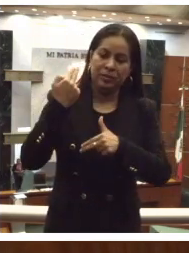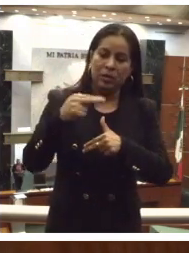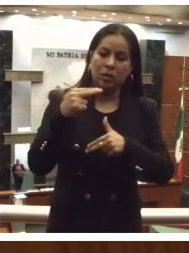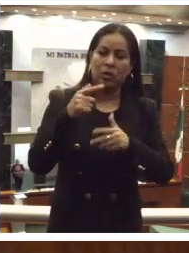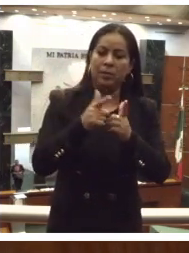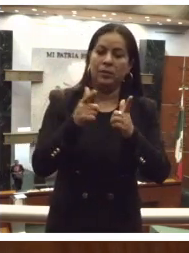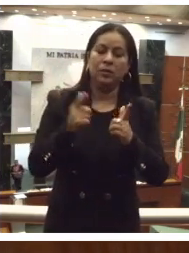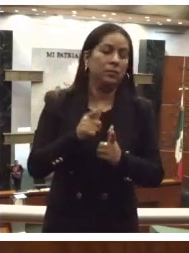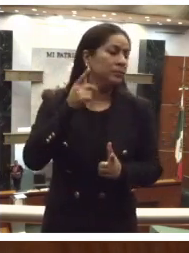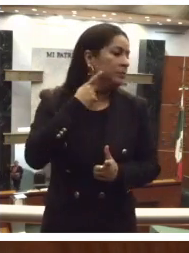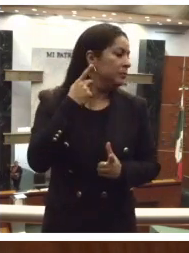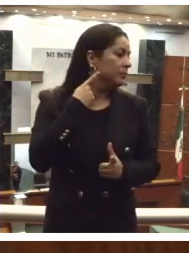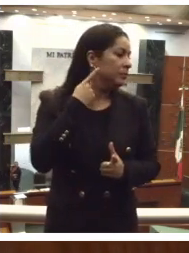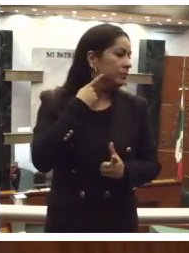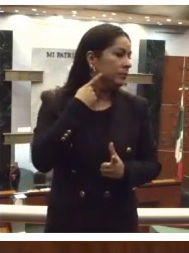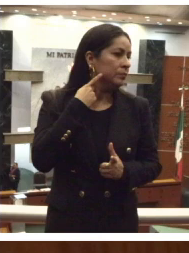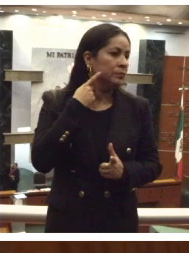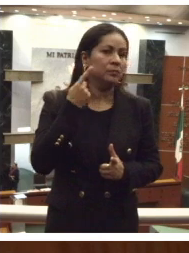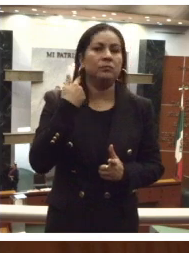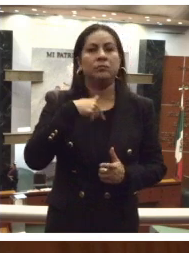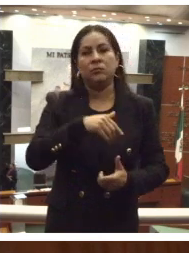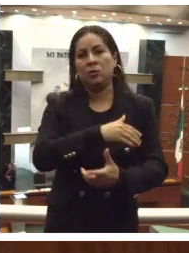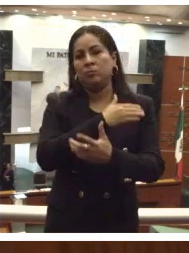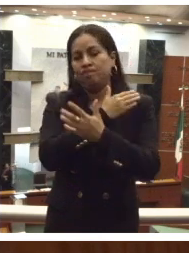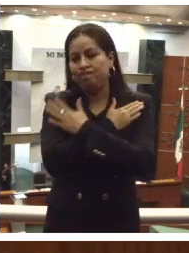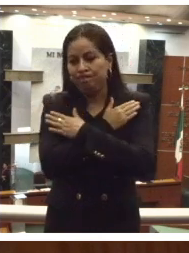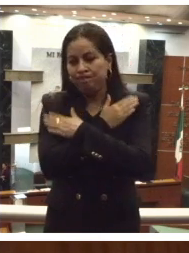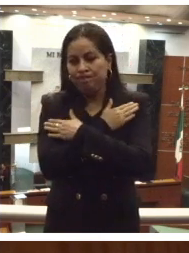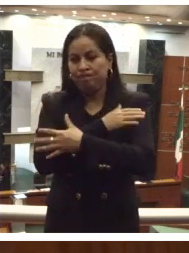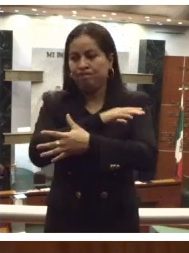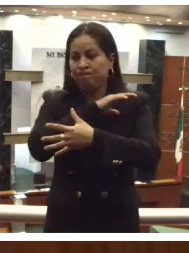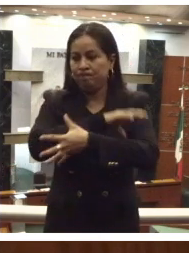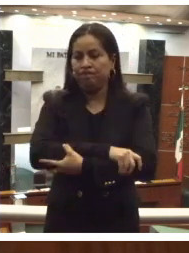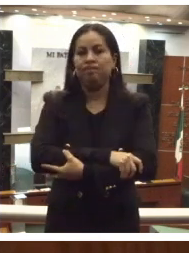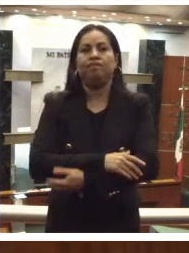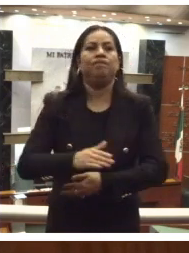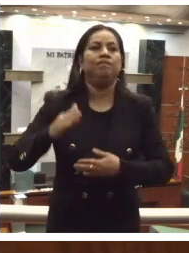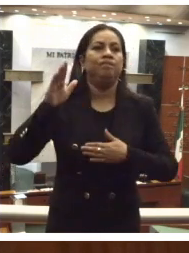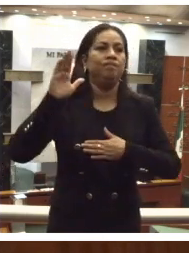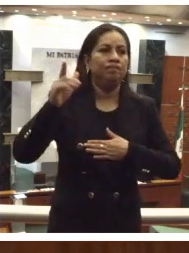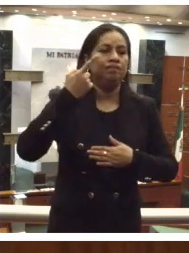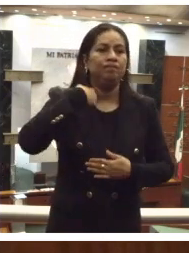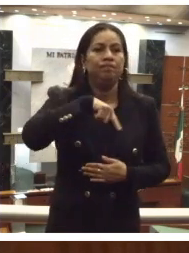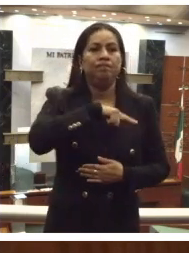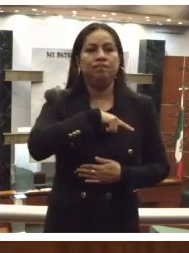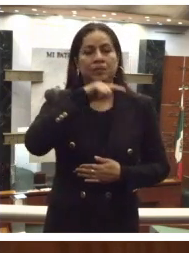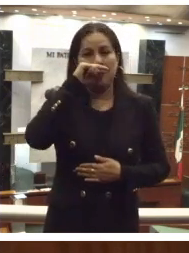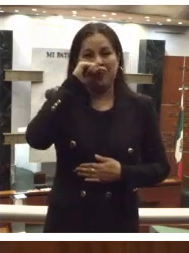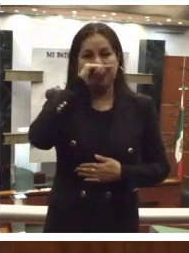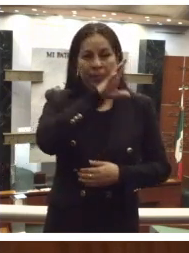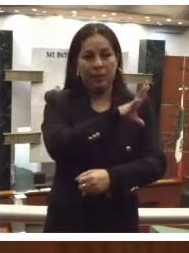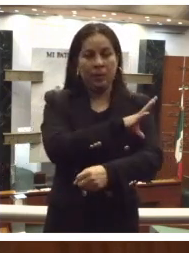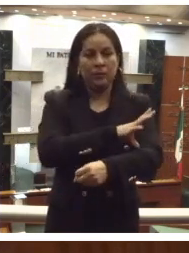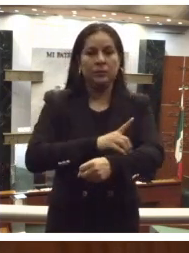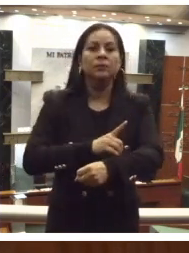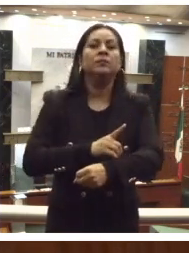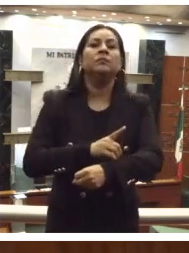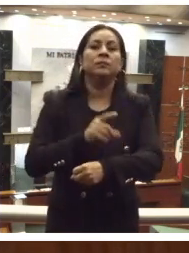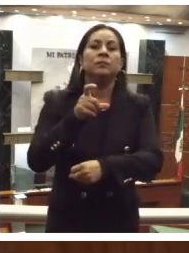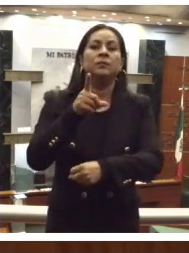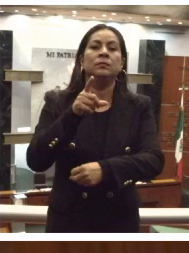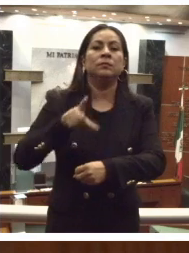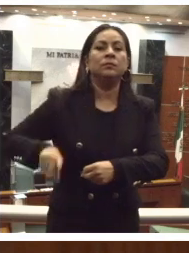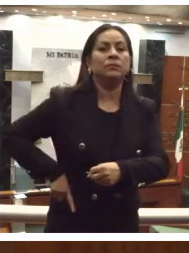nuestro grupo parlamentario, nuestro abrazo fraterno y nuestro compromiso con la plena coordinación con el